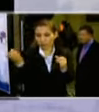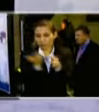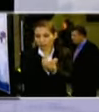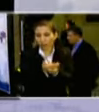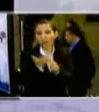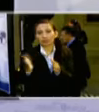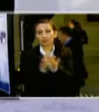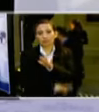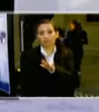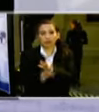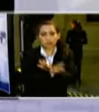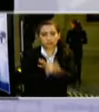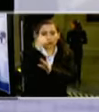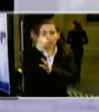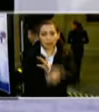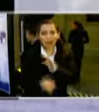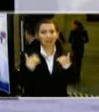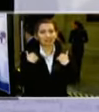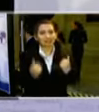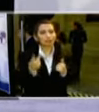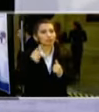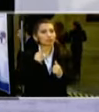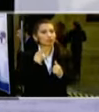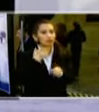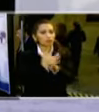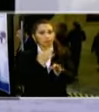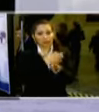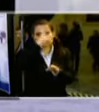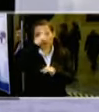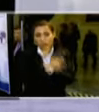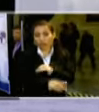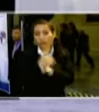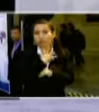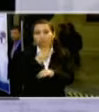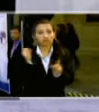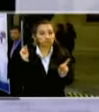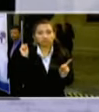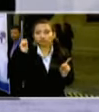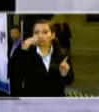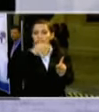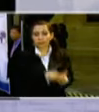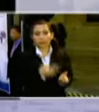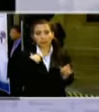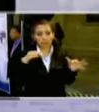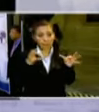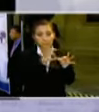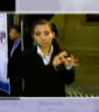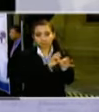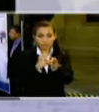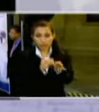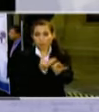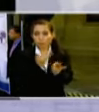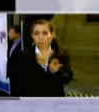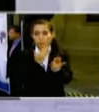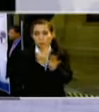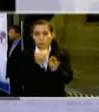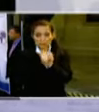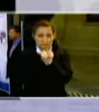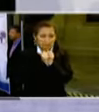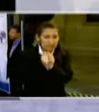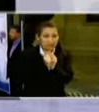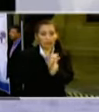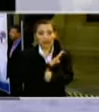parece fundamental para entender la política actual de México y que tiene que ver con la vinculación muy estrecha